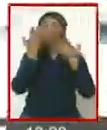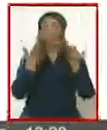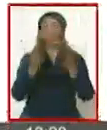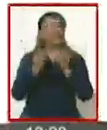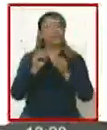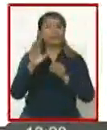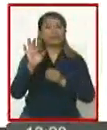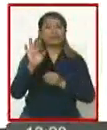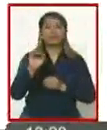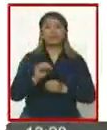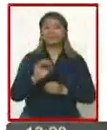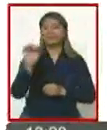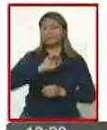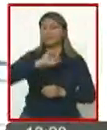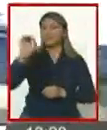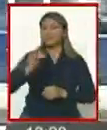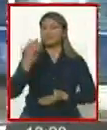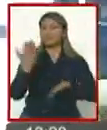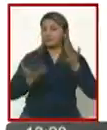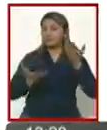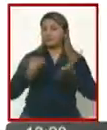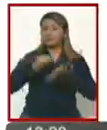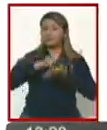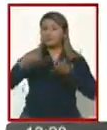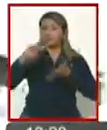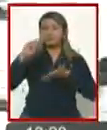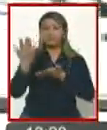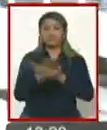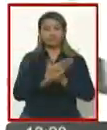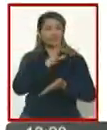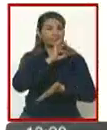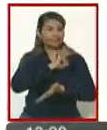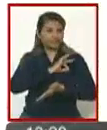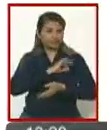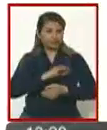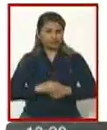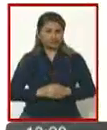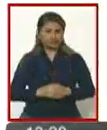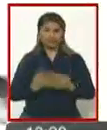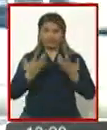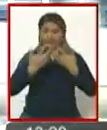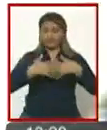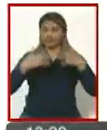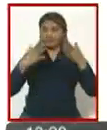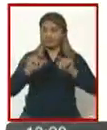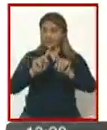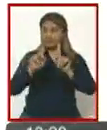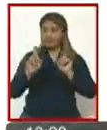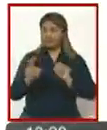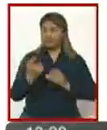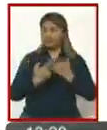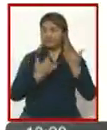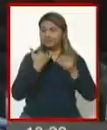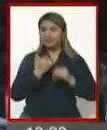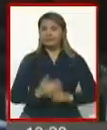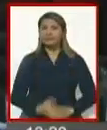existe más del 90% de posibilidades que se pague el doble aguinaldo en esta gestión. Los empresarios cuestionaron la medida.